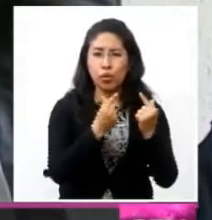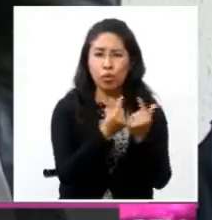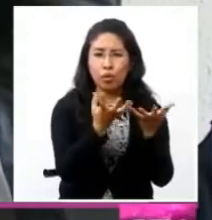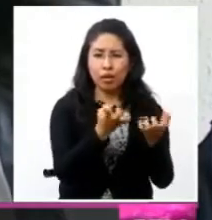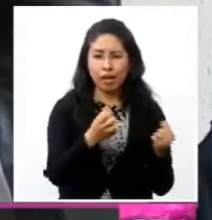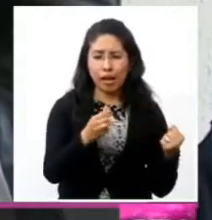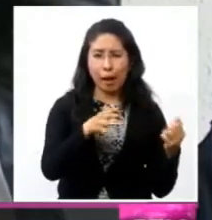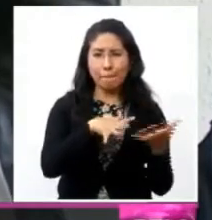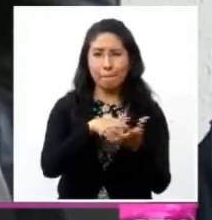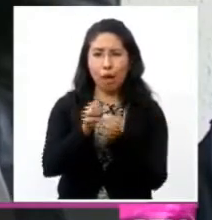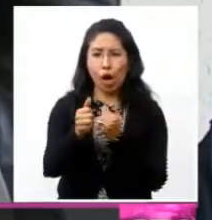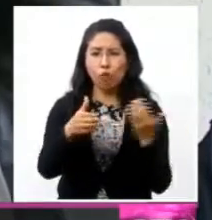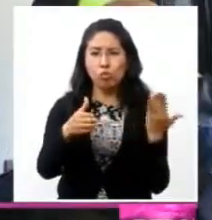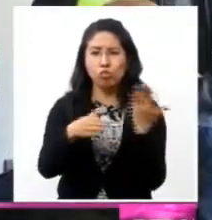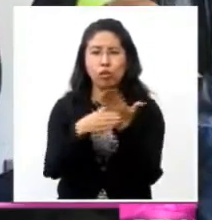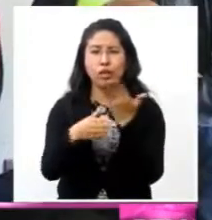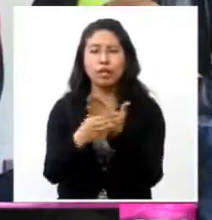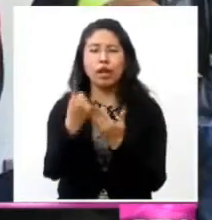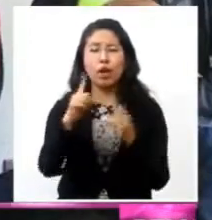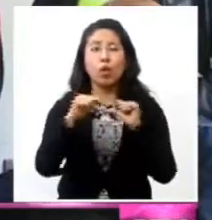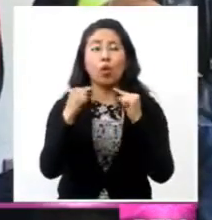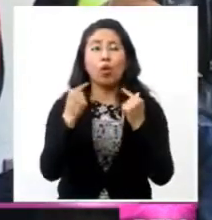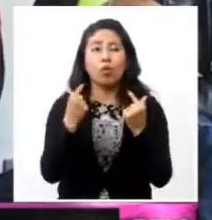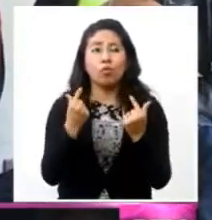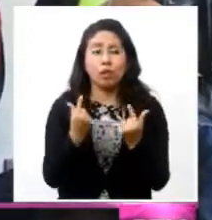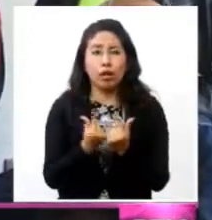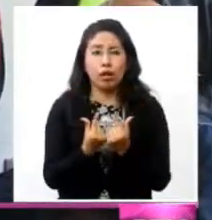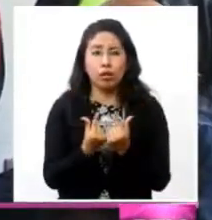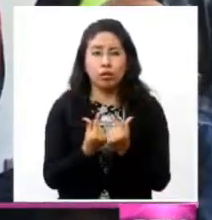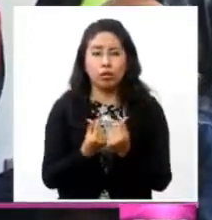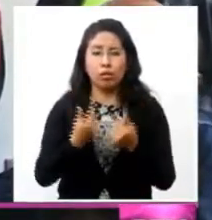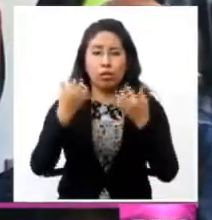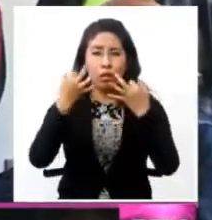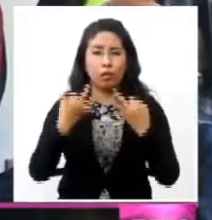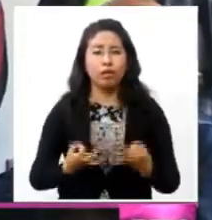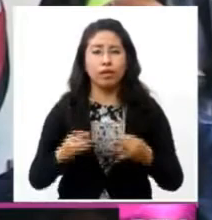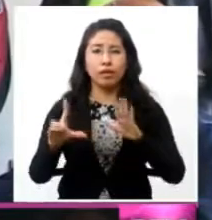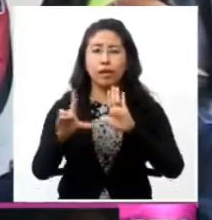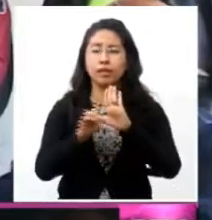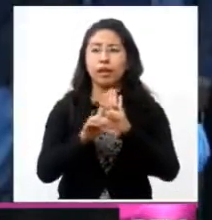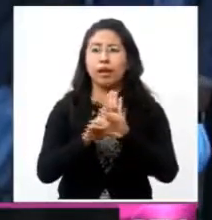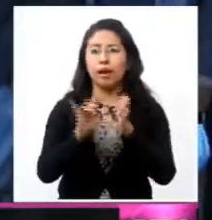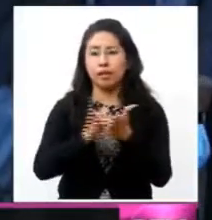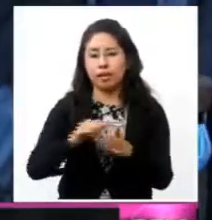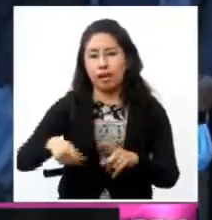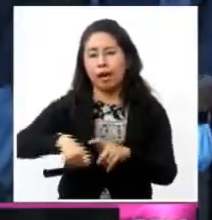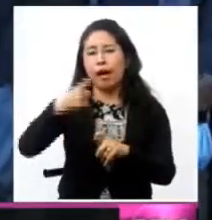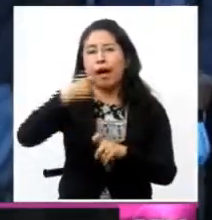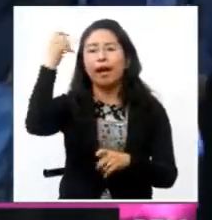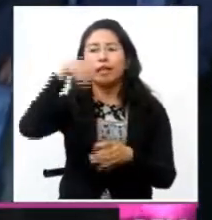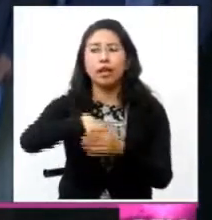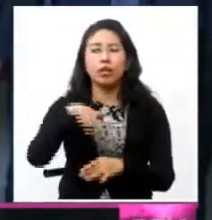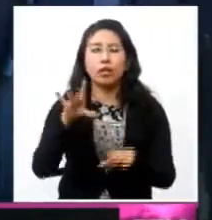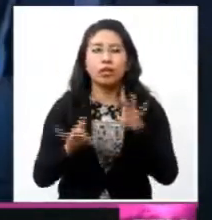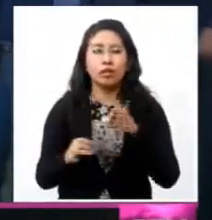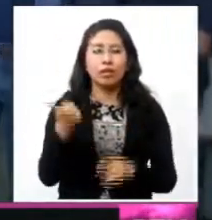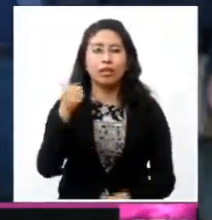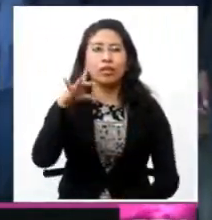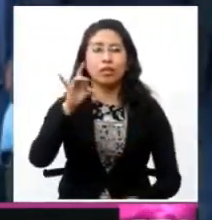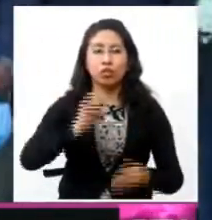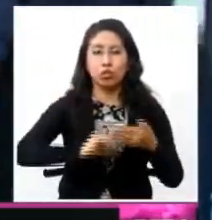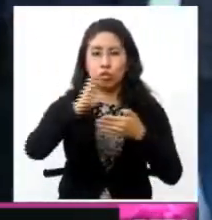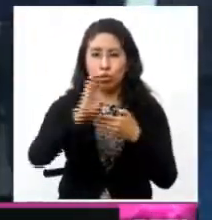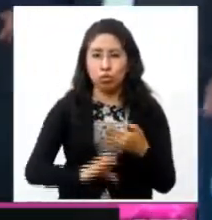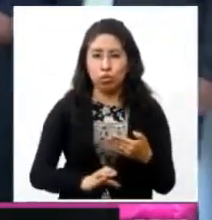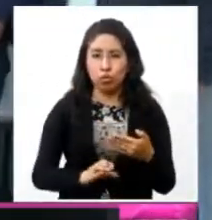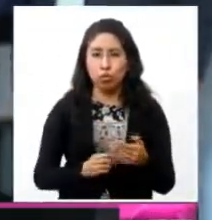desestabilizar a un gobierno legalmente establecido, a un gobierno que ha ganado en las urnas el 18 de octubre. Nos